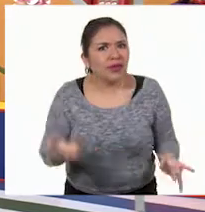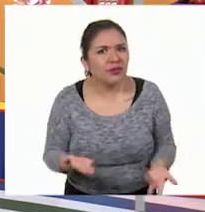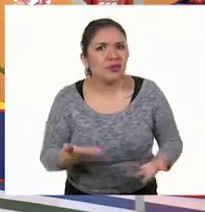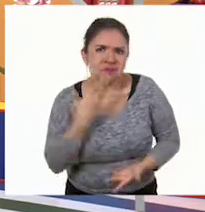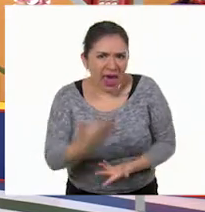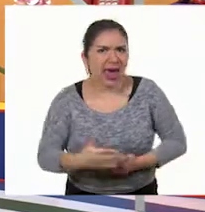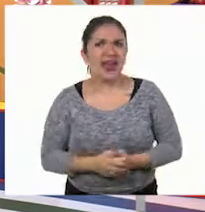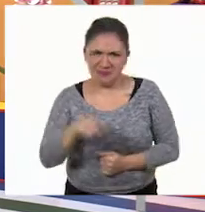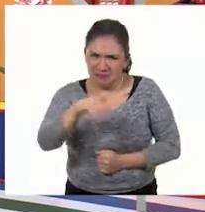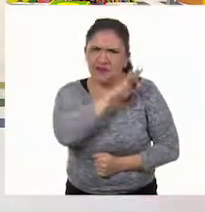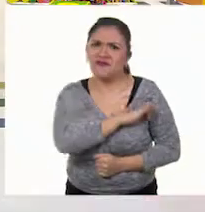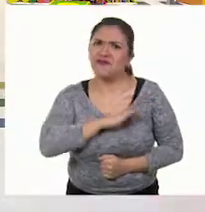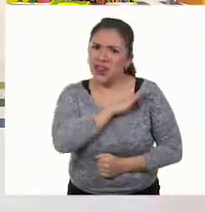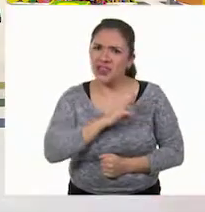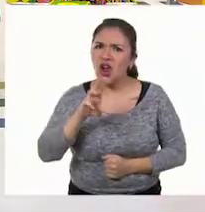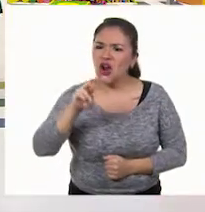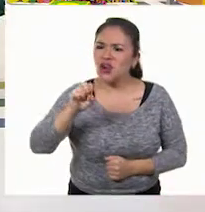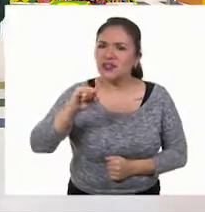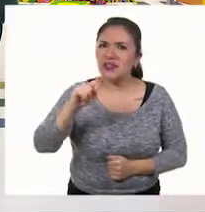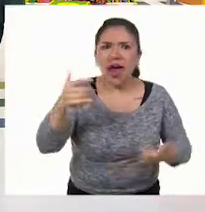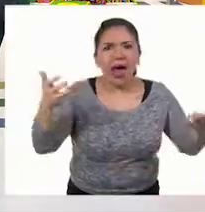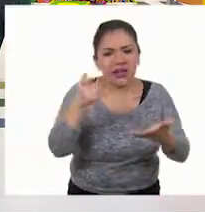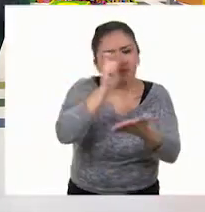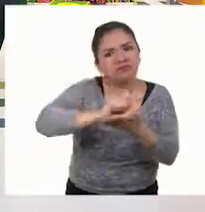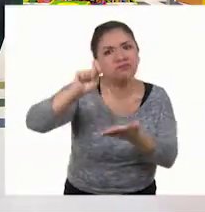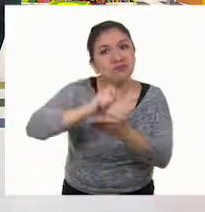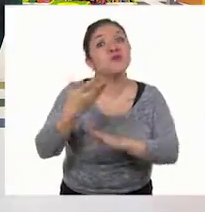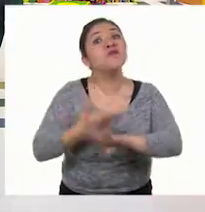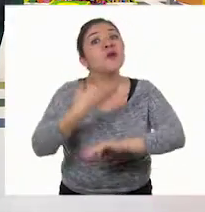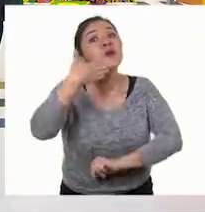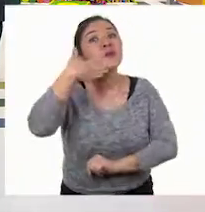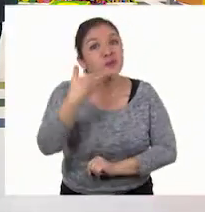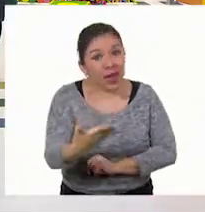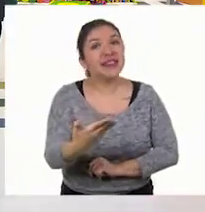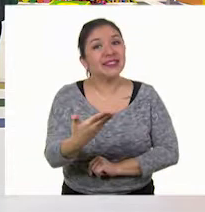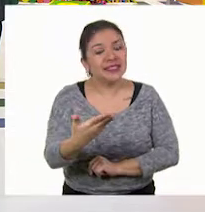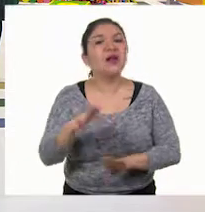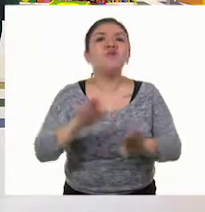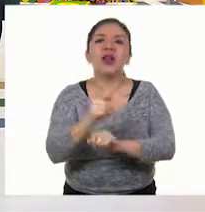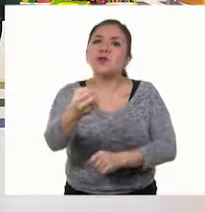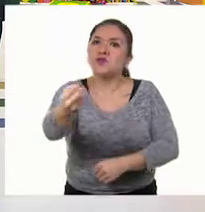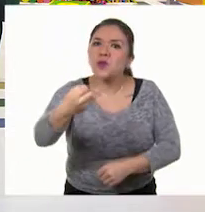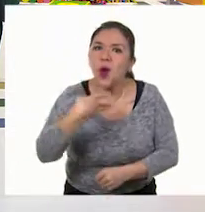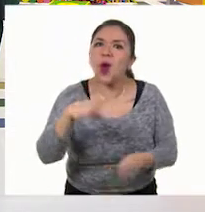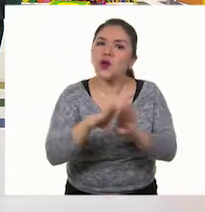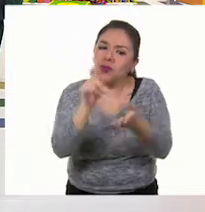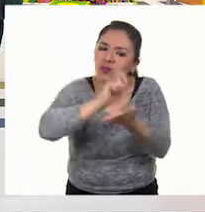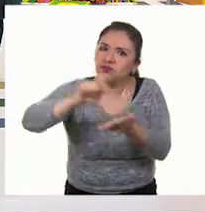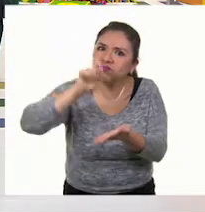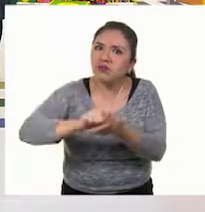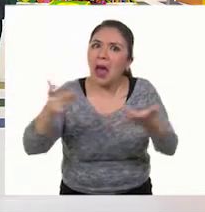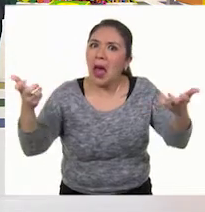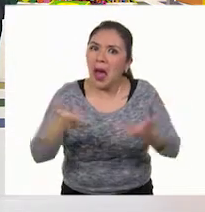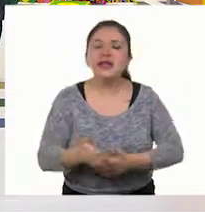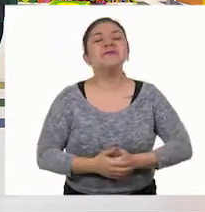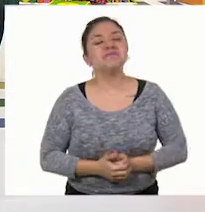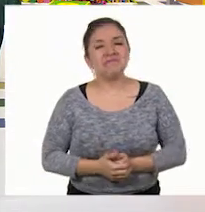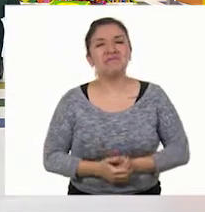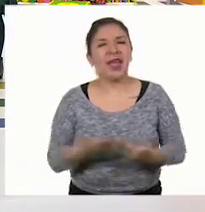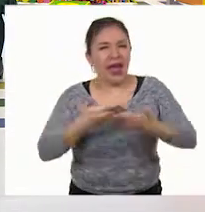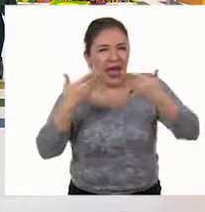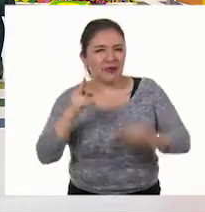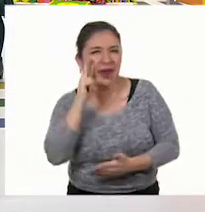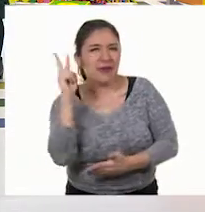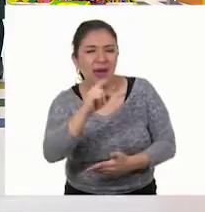Uh-huh. ¿Ok? Muy bien, Rosita, te felicito por esa, por los comentarios, por lo que nos escribiste. Y